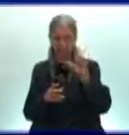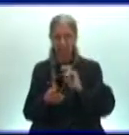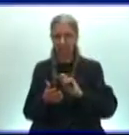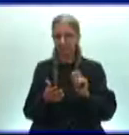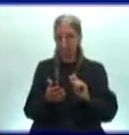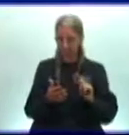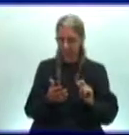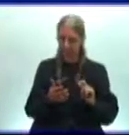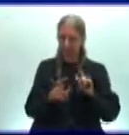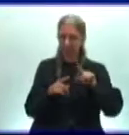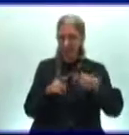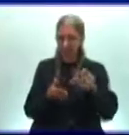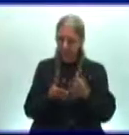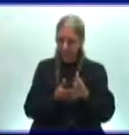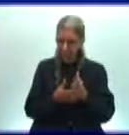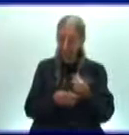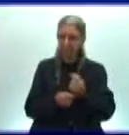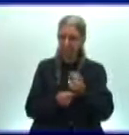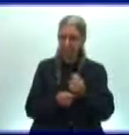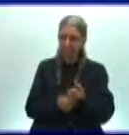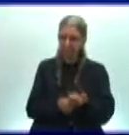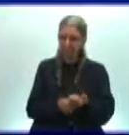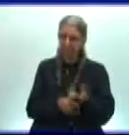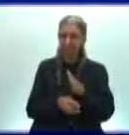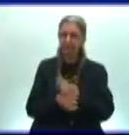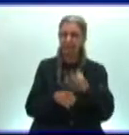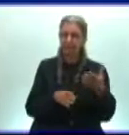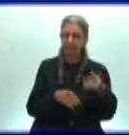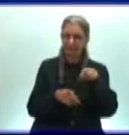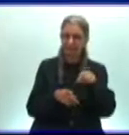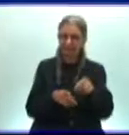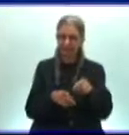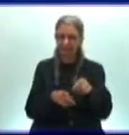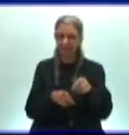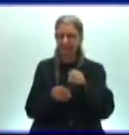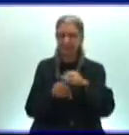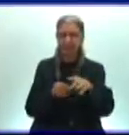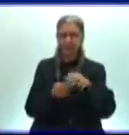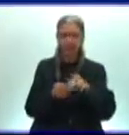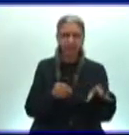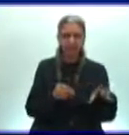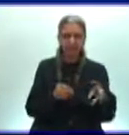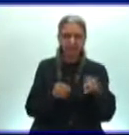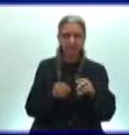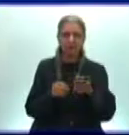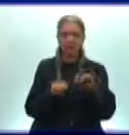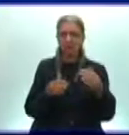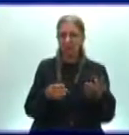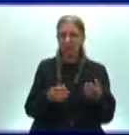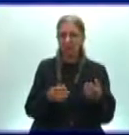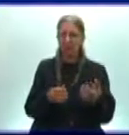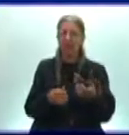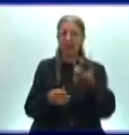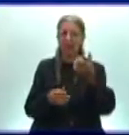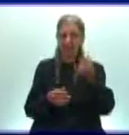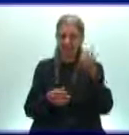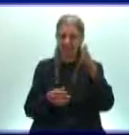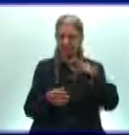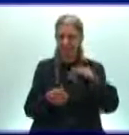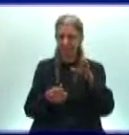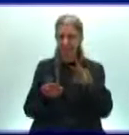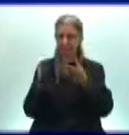ustedes continúen trabajando a partir de la distribución electrónica de los átomos, la información que de ahí pueden